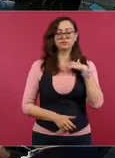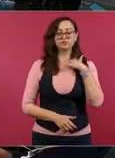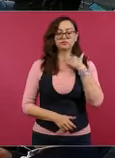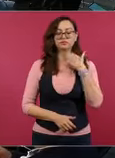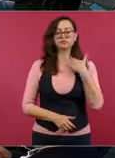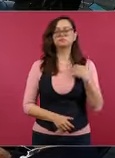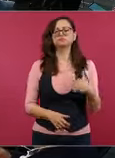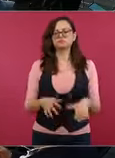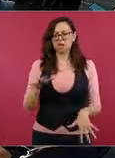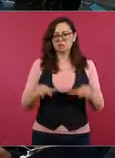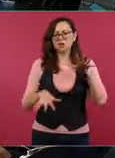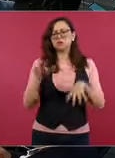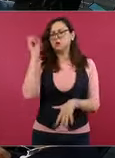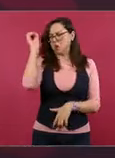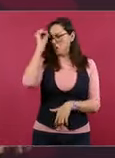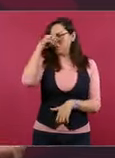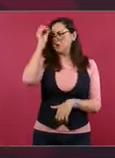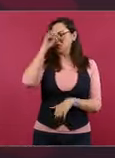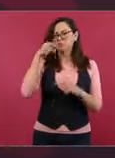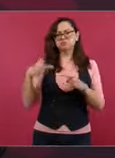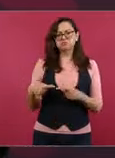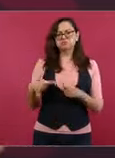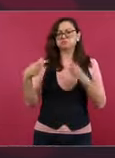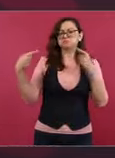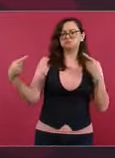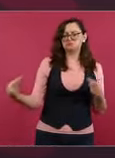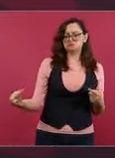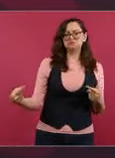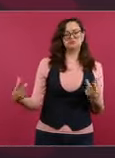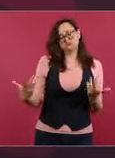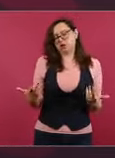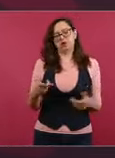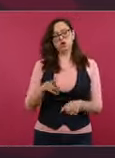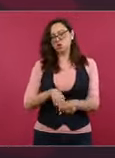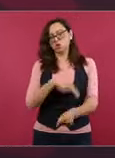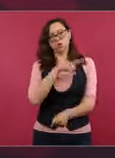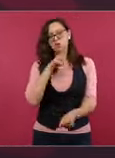Tenemos diferencias porque es normal,